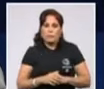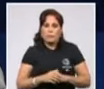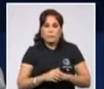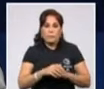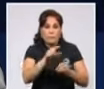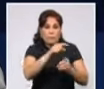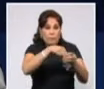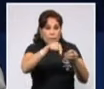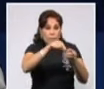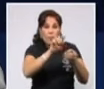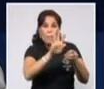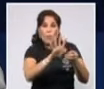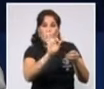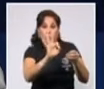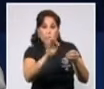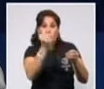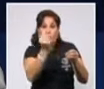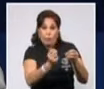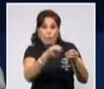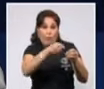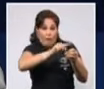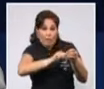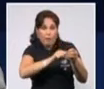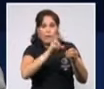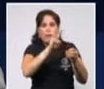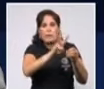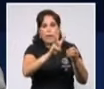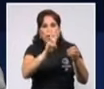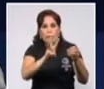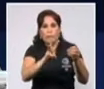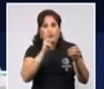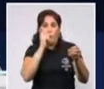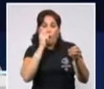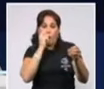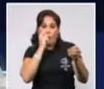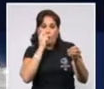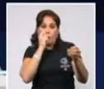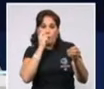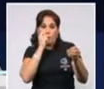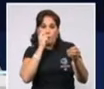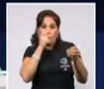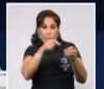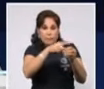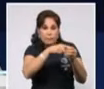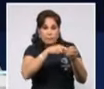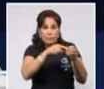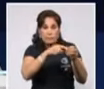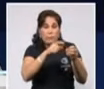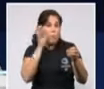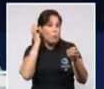casos diagnosticados ayer, 33 del sexo masculino, y